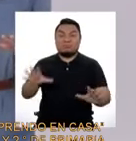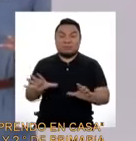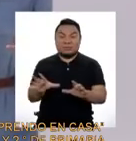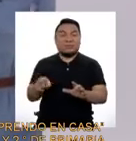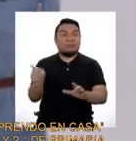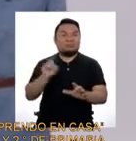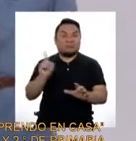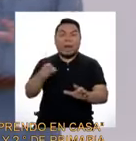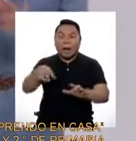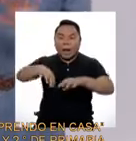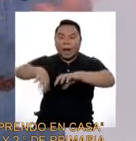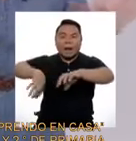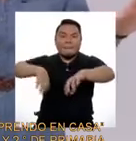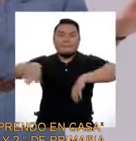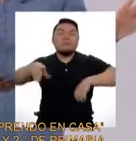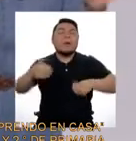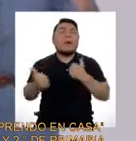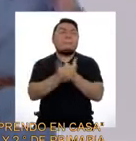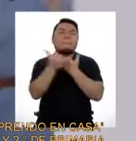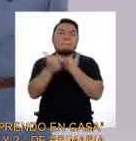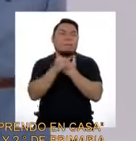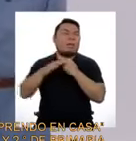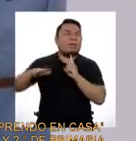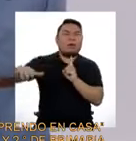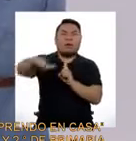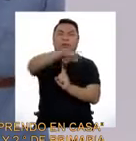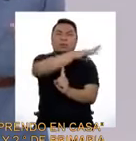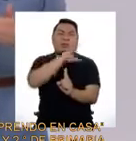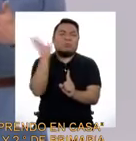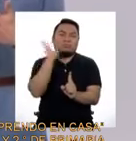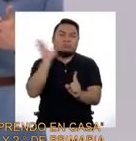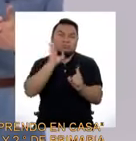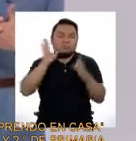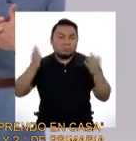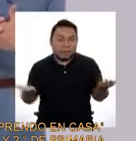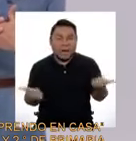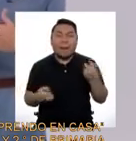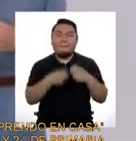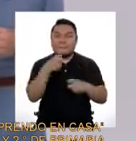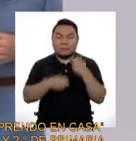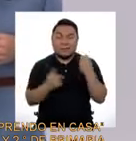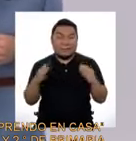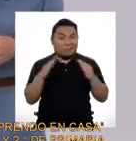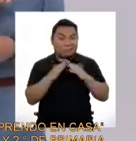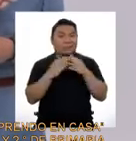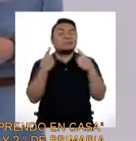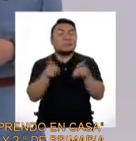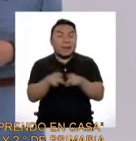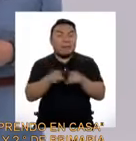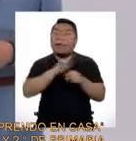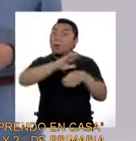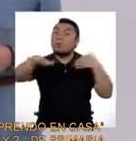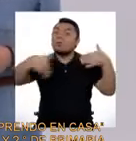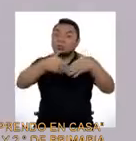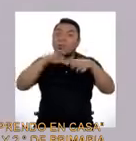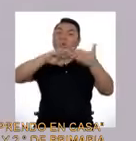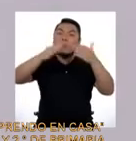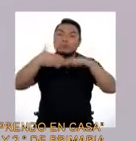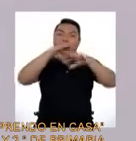es un problema que nos afecta a todos. Estos desechos contaminan no solo nuestra casa, sino también toda nuestra